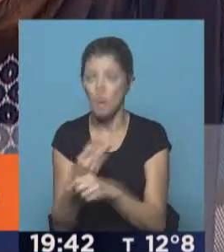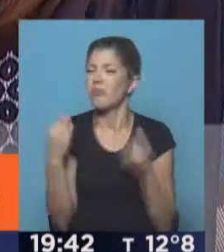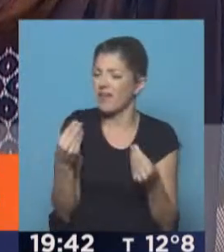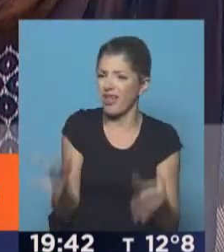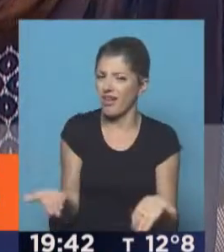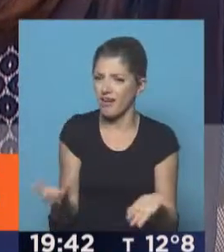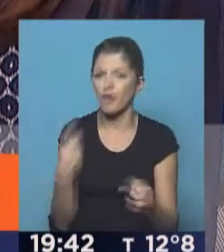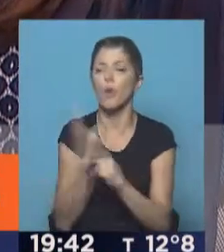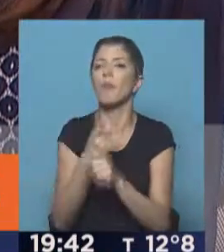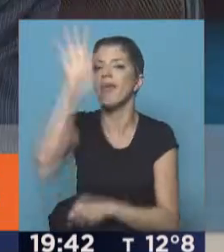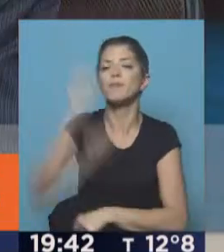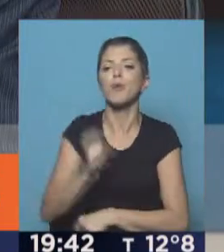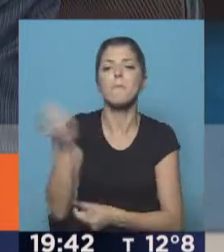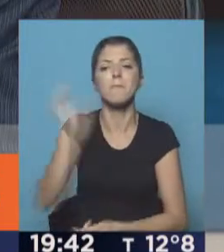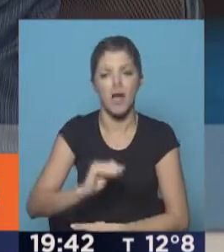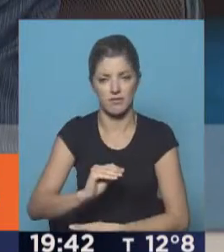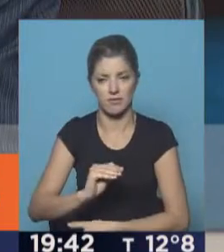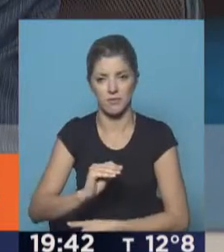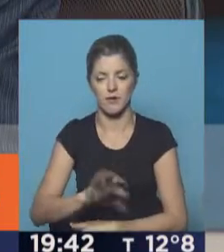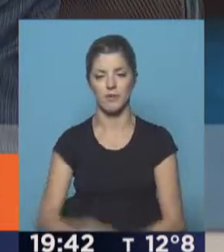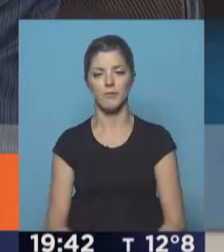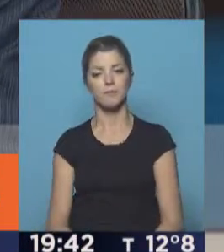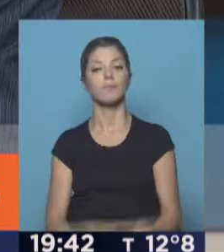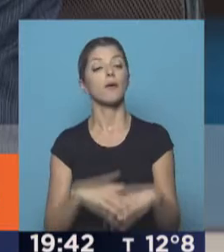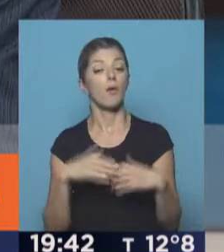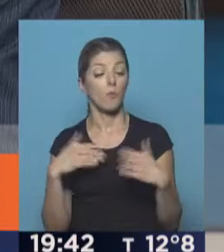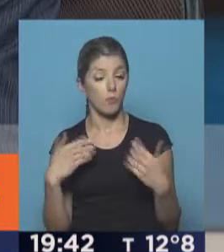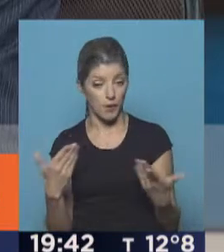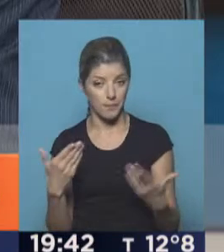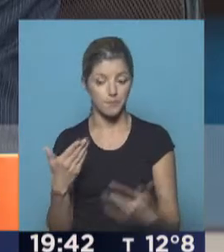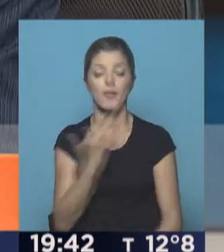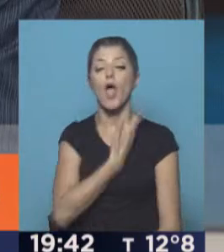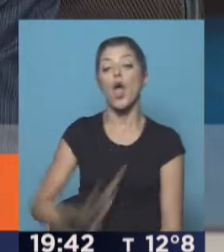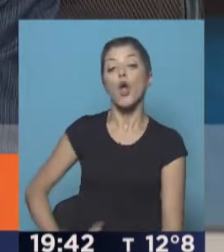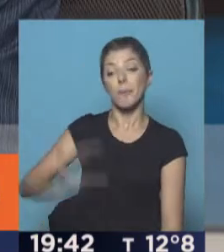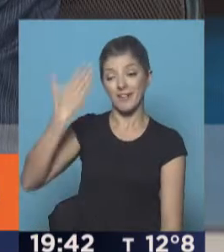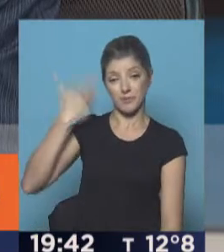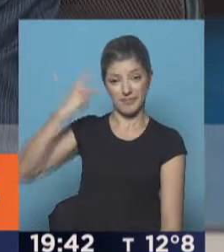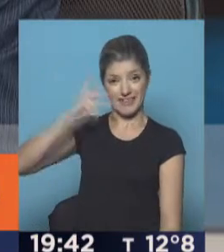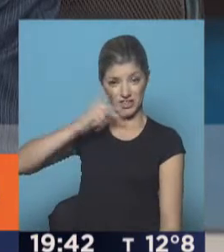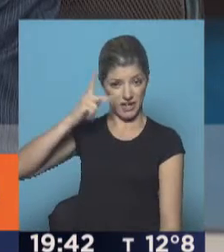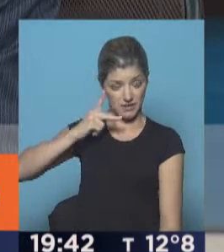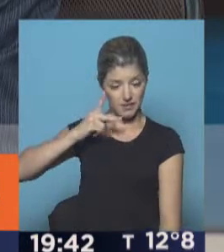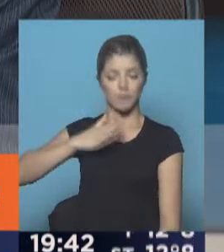esto? Bueno, la mala política que hizo el gobierno kirchnerista, ¿no? Que yo la